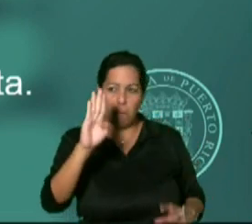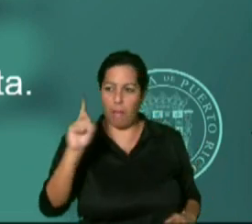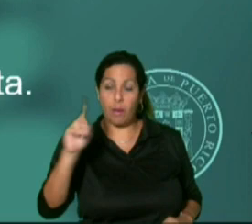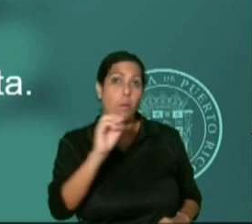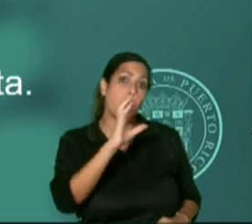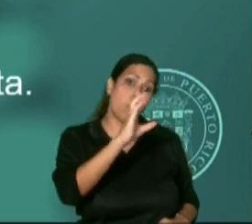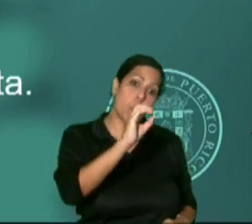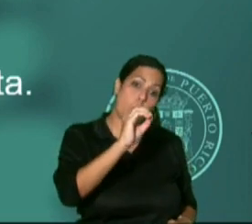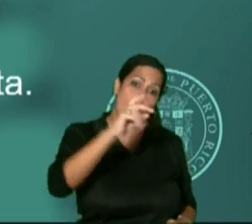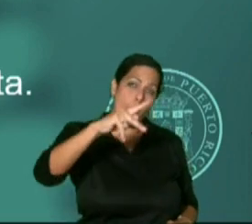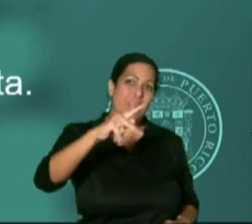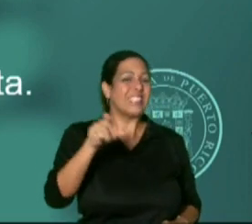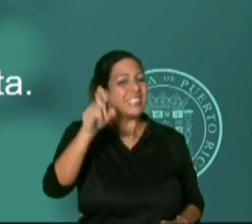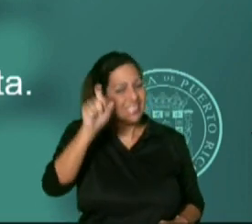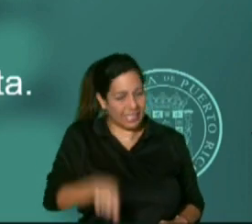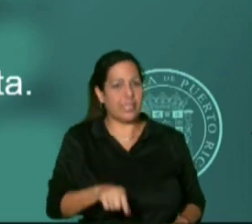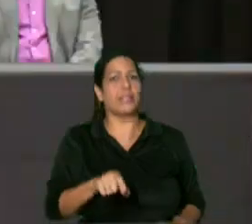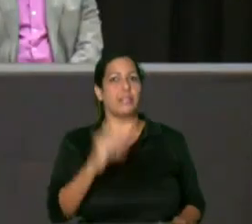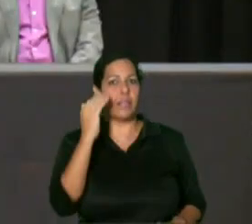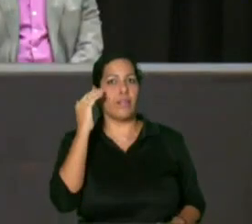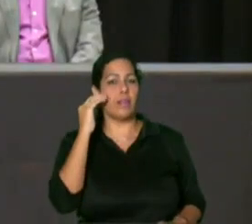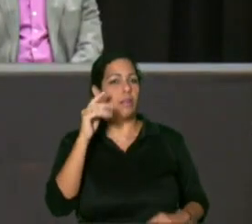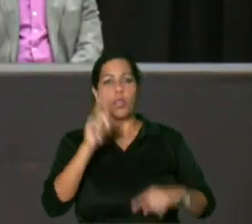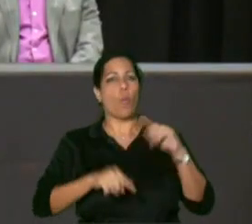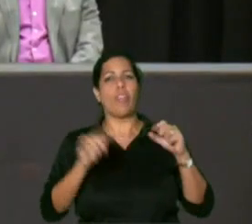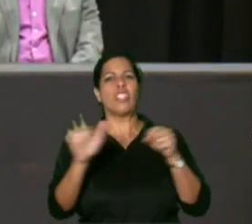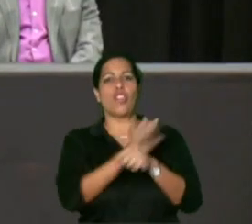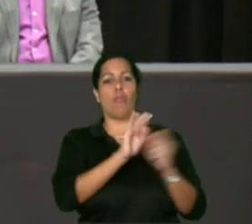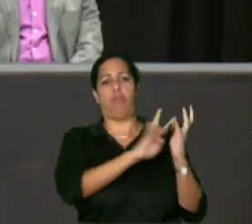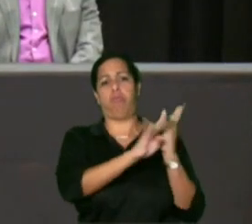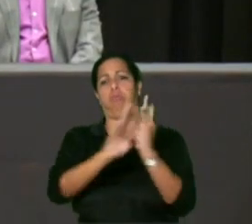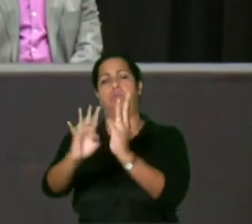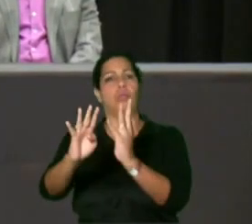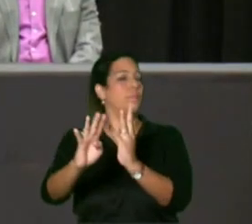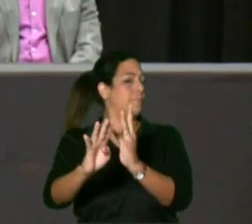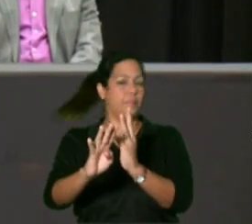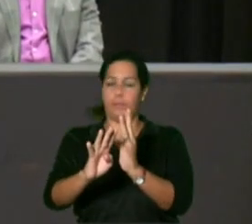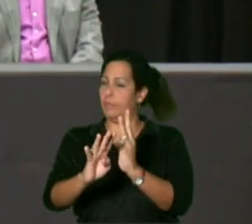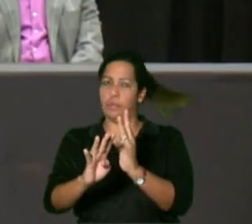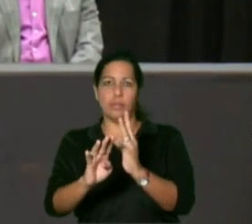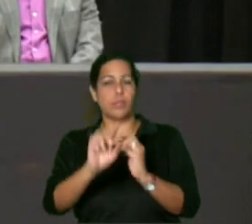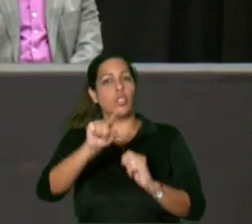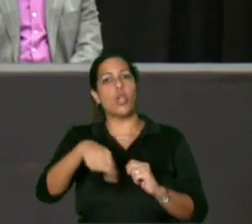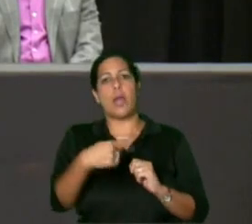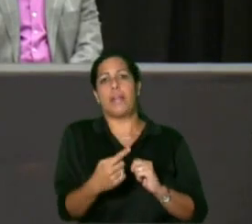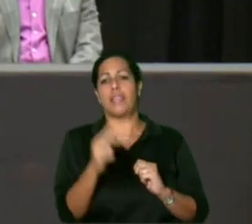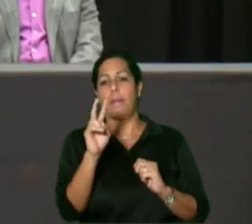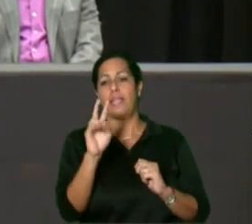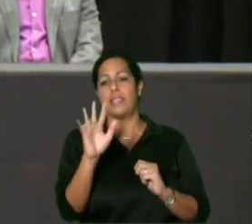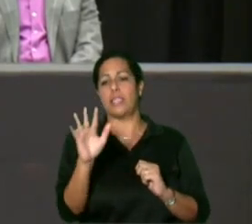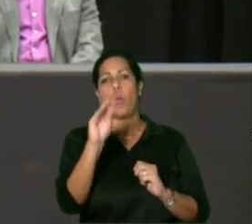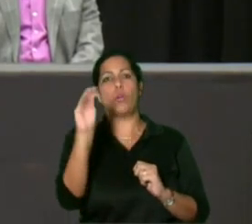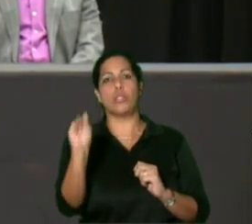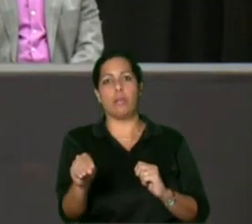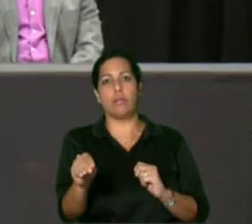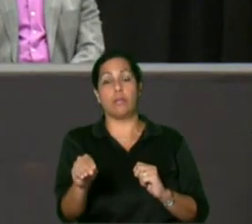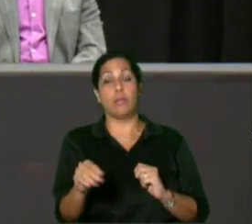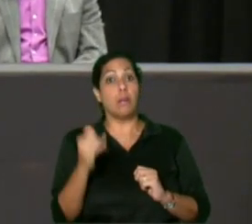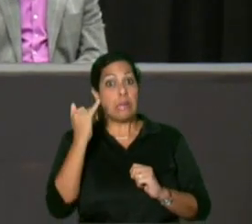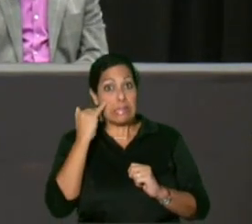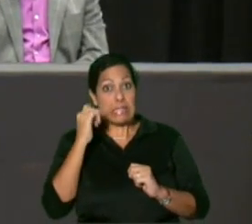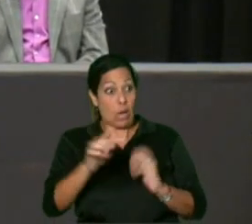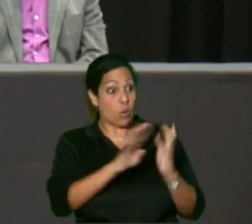las cooperativas también tienen que cumplir con el 25%. Y de haber fila para entrar al establecimiento,